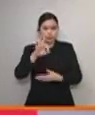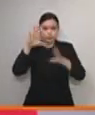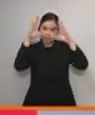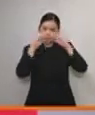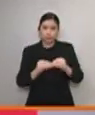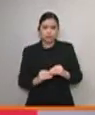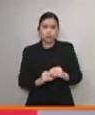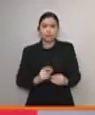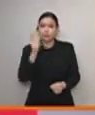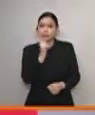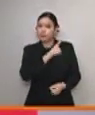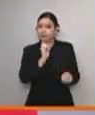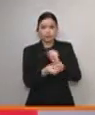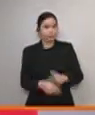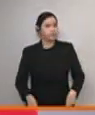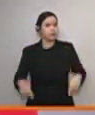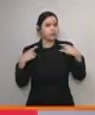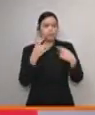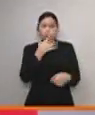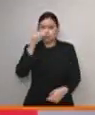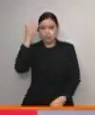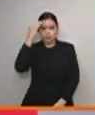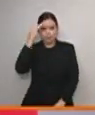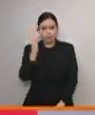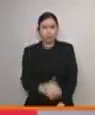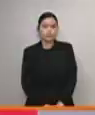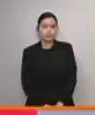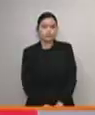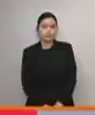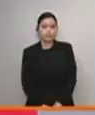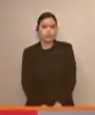noche. Loto te cambia la vida y tu suerte lo sabe.